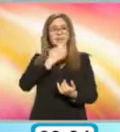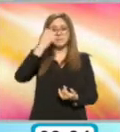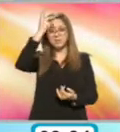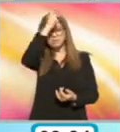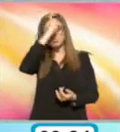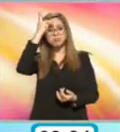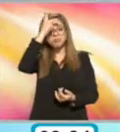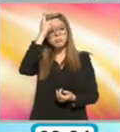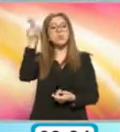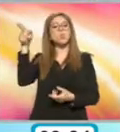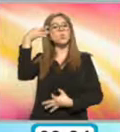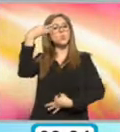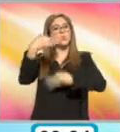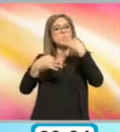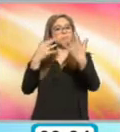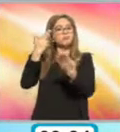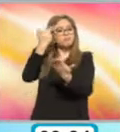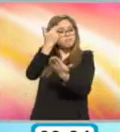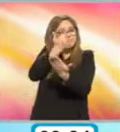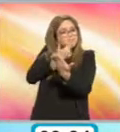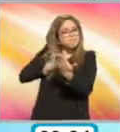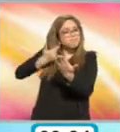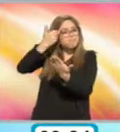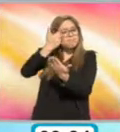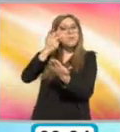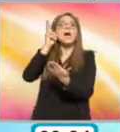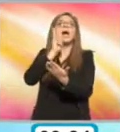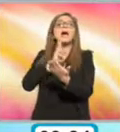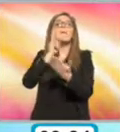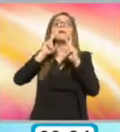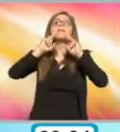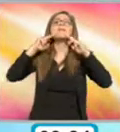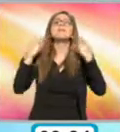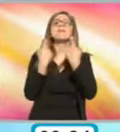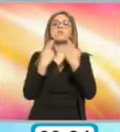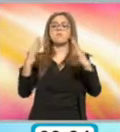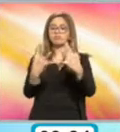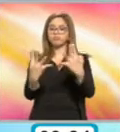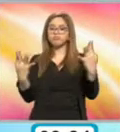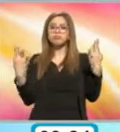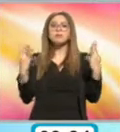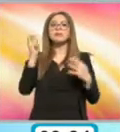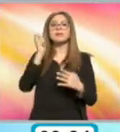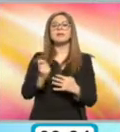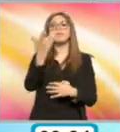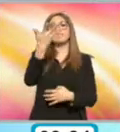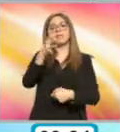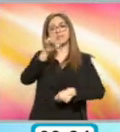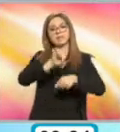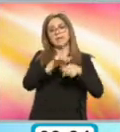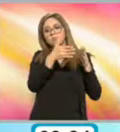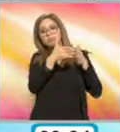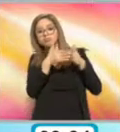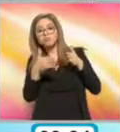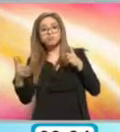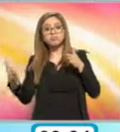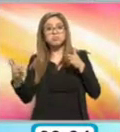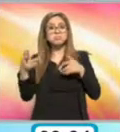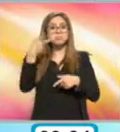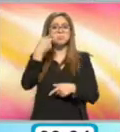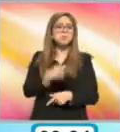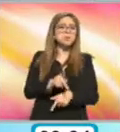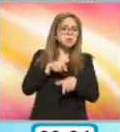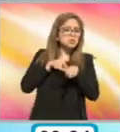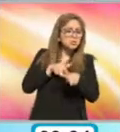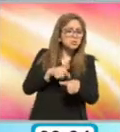juez deberá valorarlos, llevar una audiencia a partir de que es la petición en 10 días, y una vez que no tuviera inconveniente y no hubiera